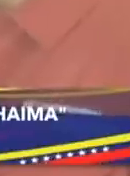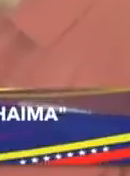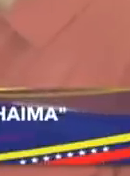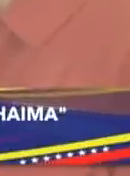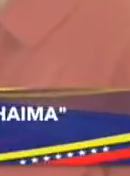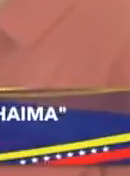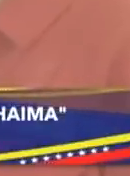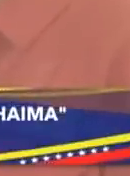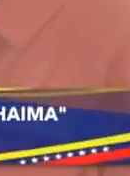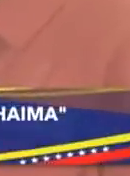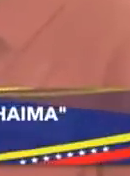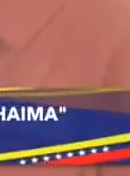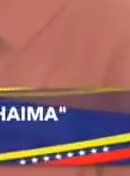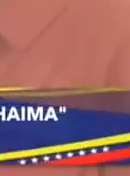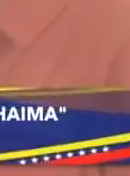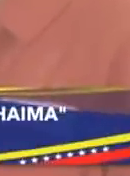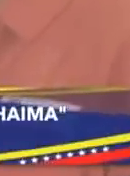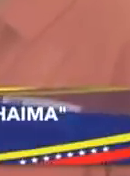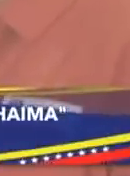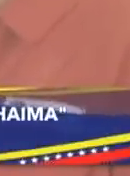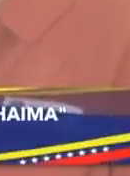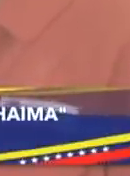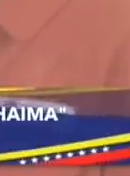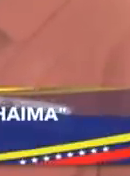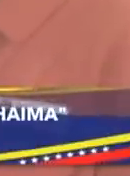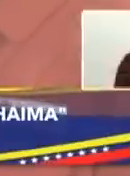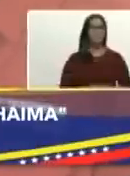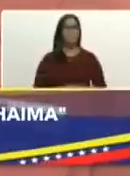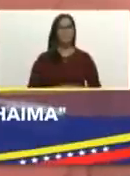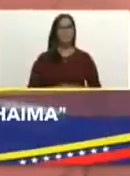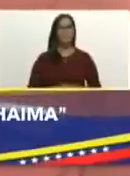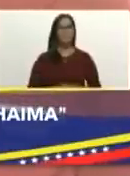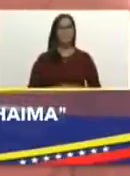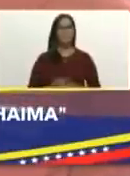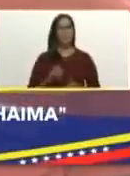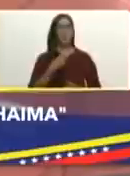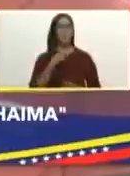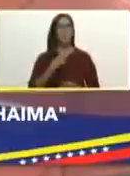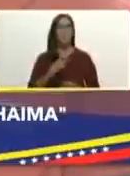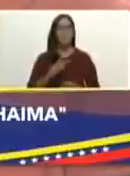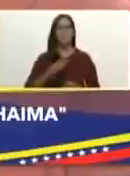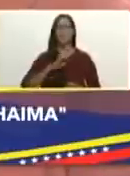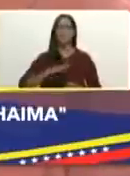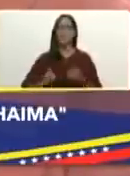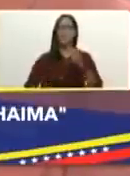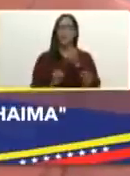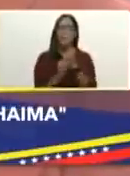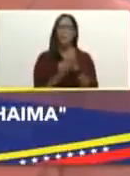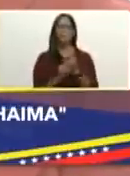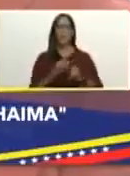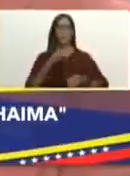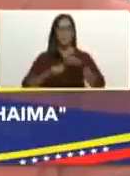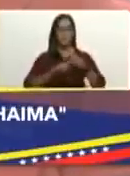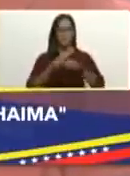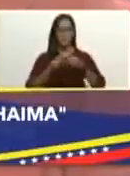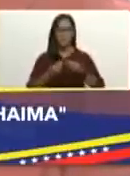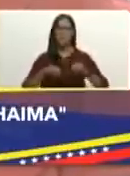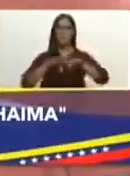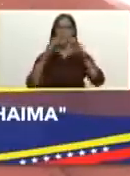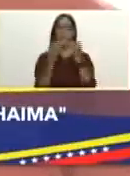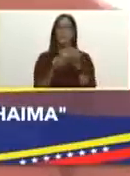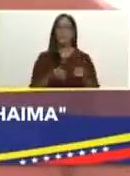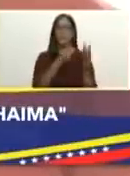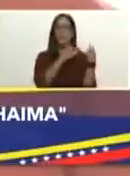aproximadamente 120 voceros, de los cuales estamos impulsando la organización de la clase para el